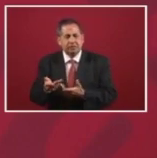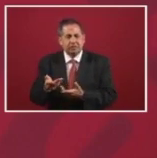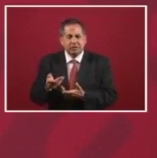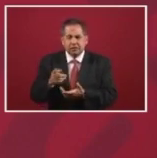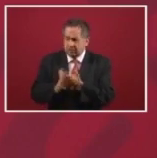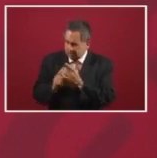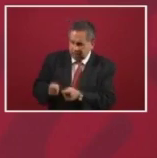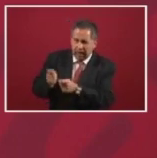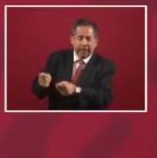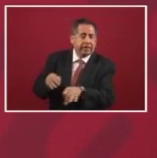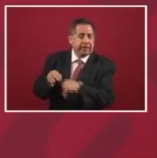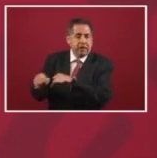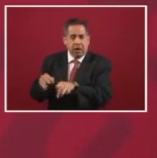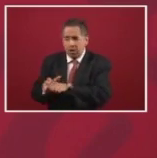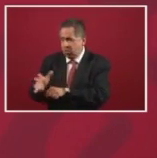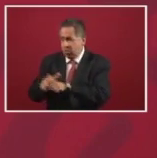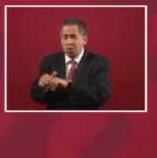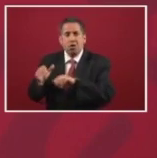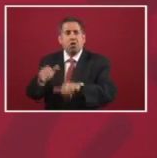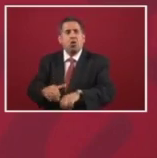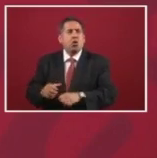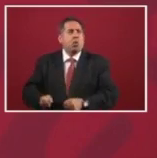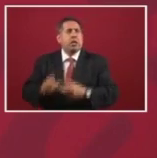tener trabajando